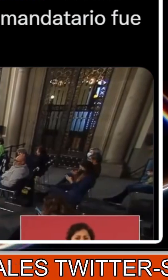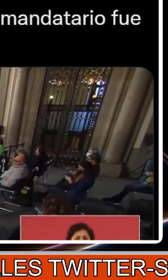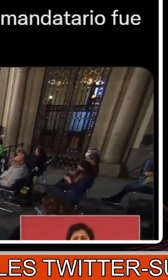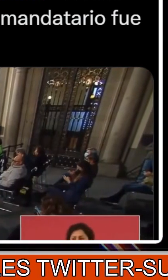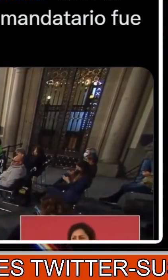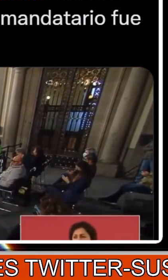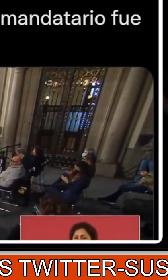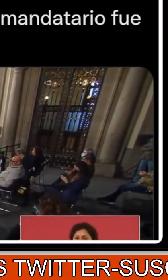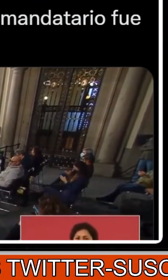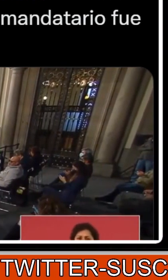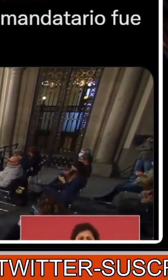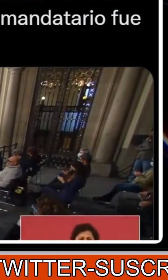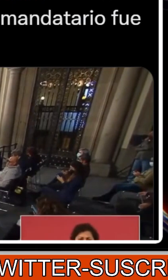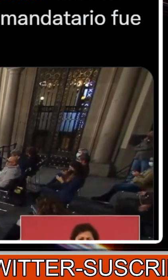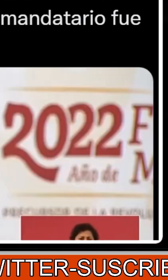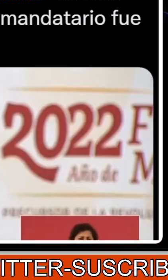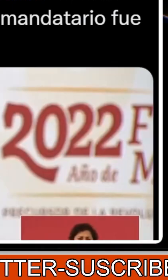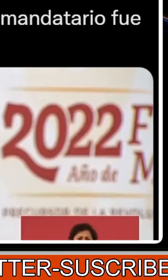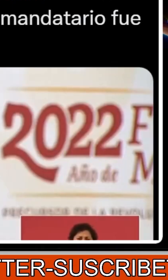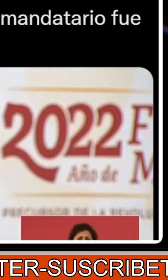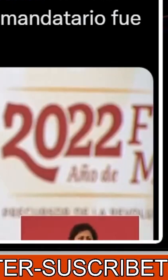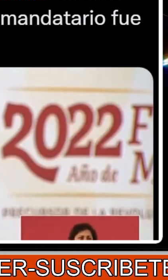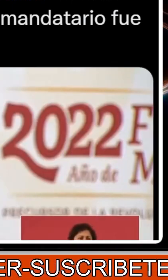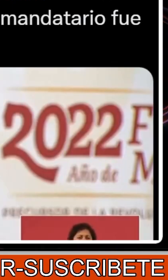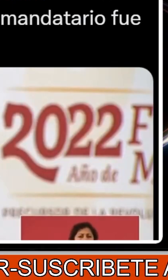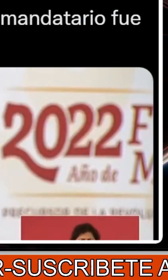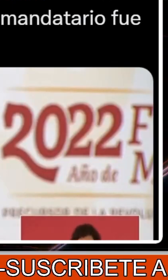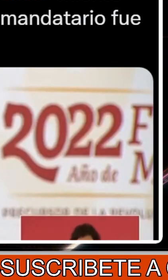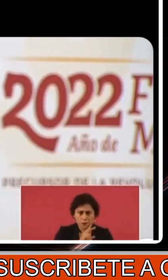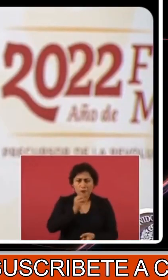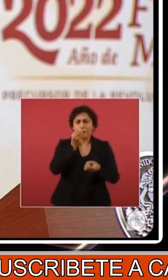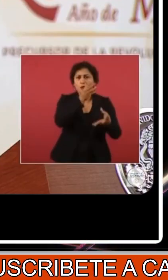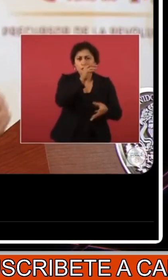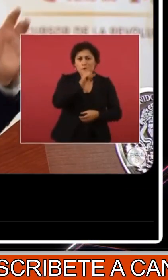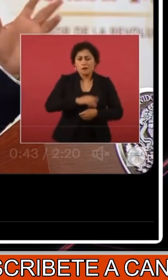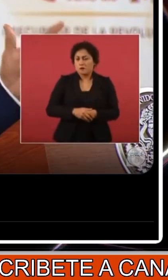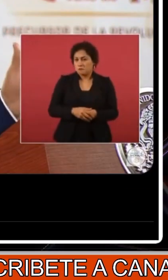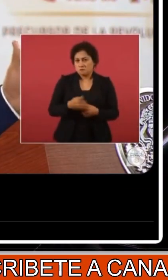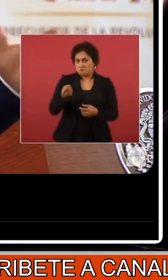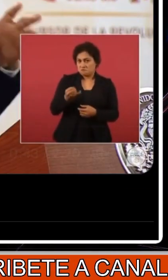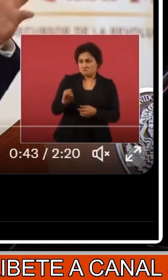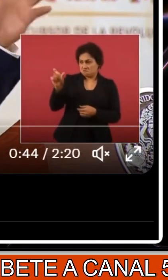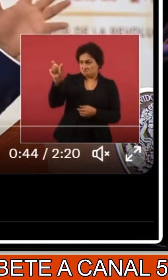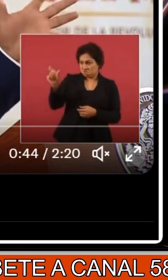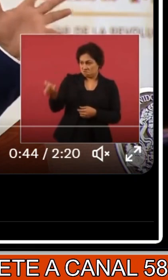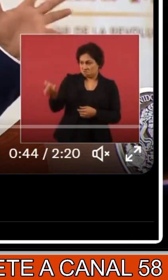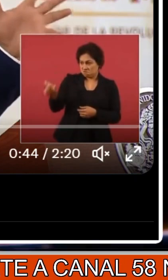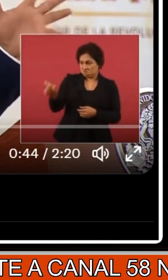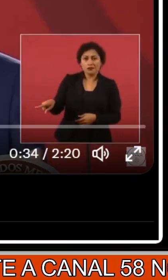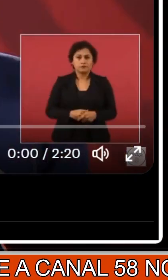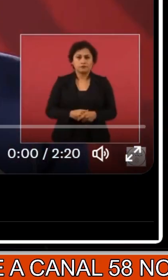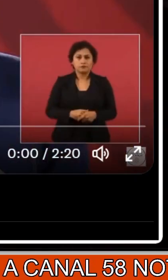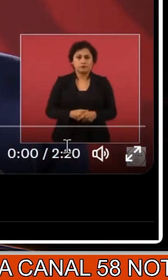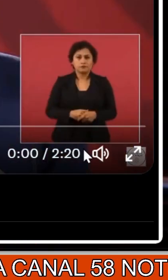fue criticado por sus viajes a Badiraguato. Vamos a escuchar al presidente muy rápidamente, amigos y